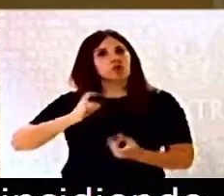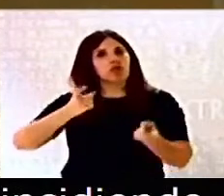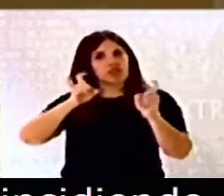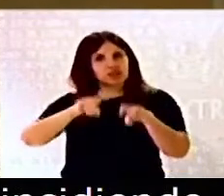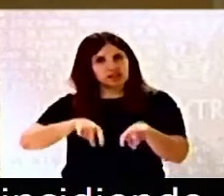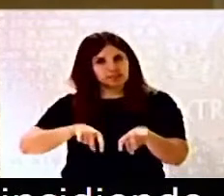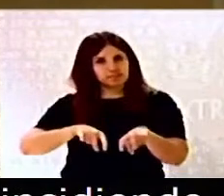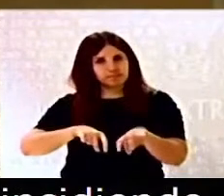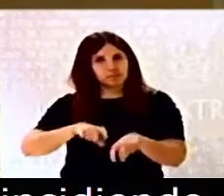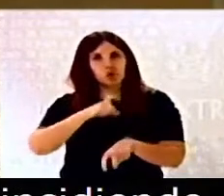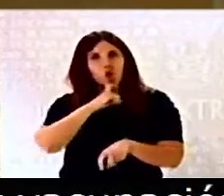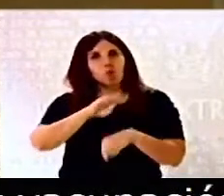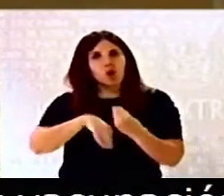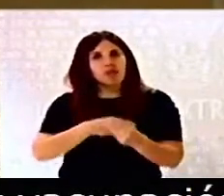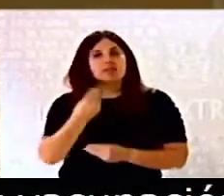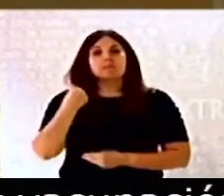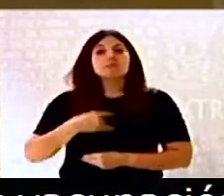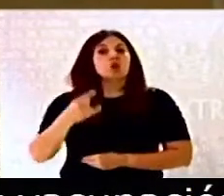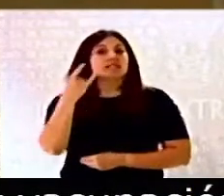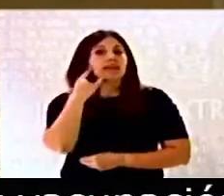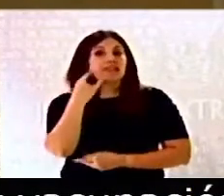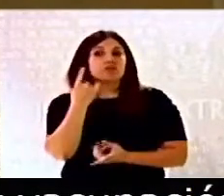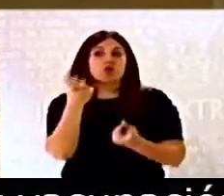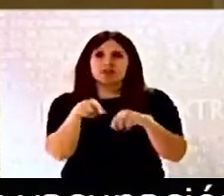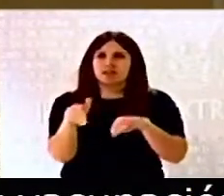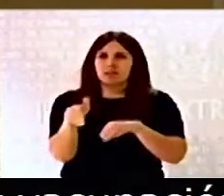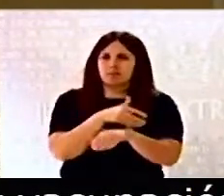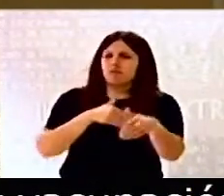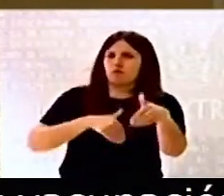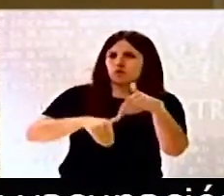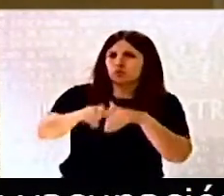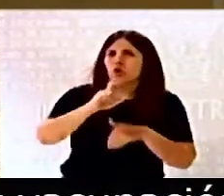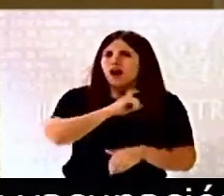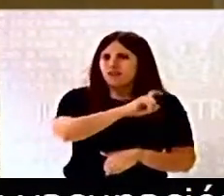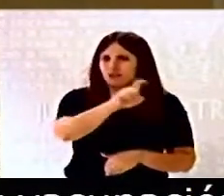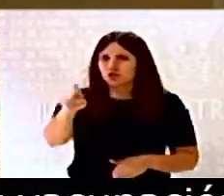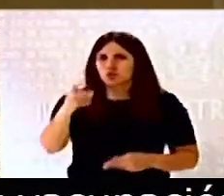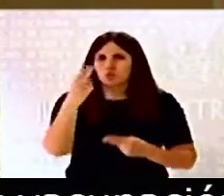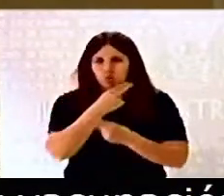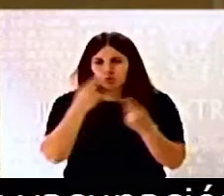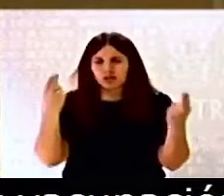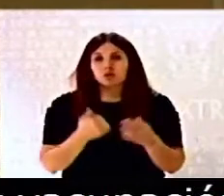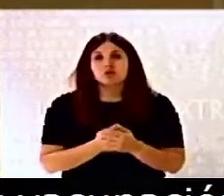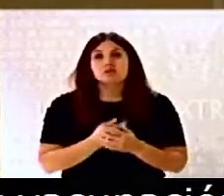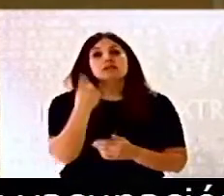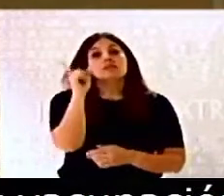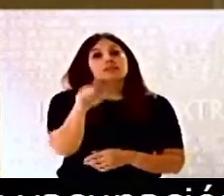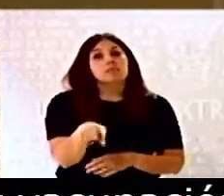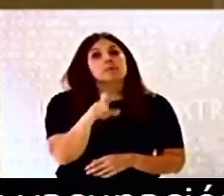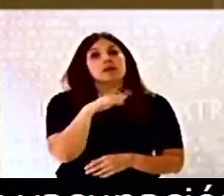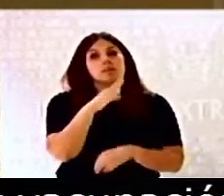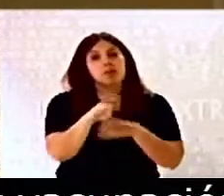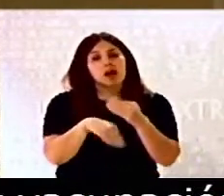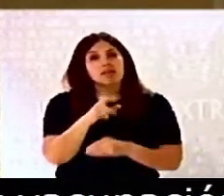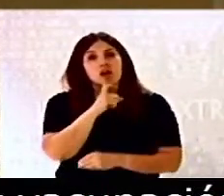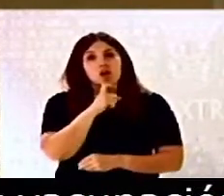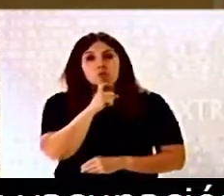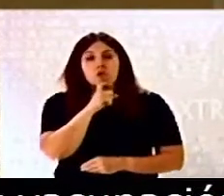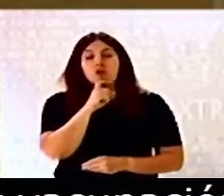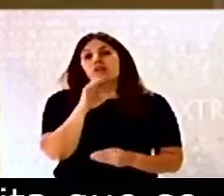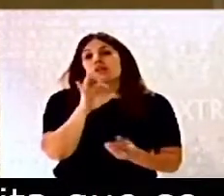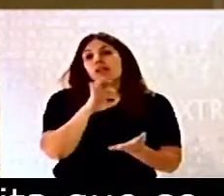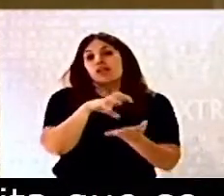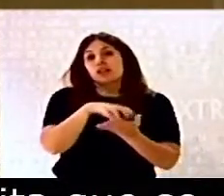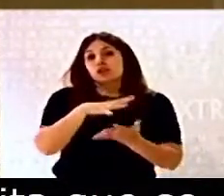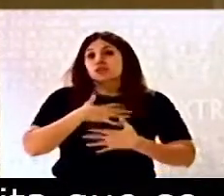obtener a través del teléfono de cita previa, ya anunciaremos el teléfono, o que se podrá obtener a través del centro de salud online, donde